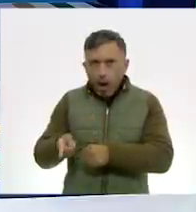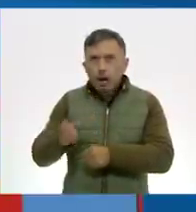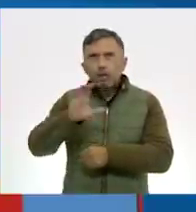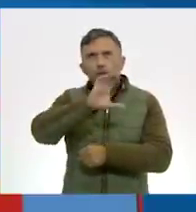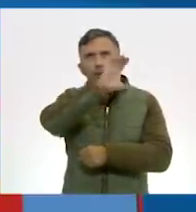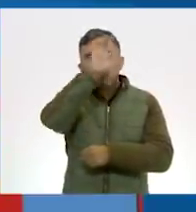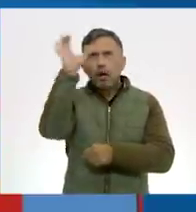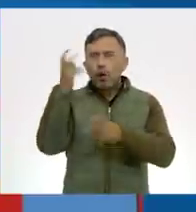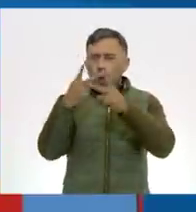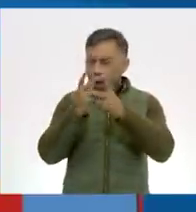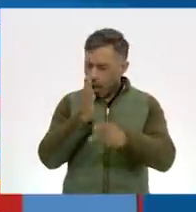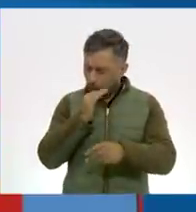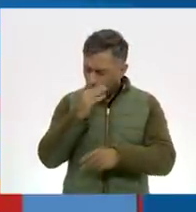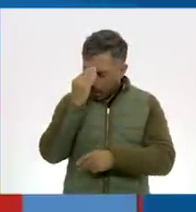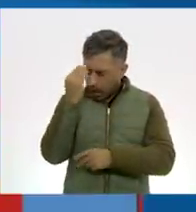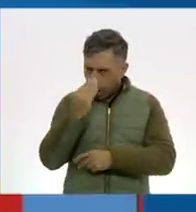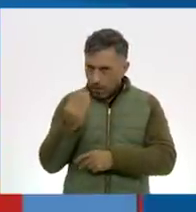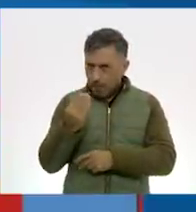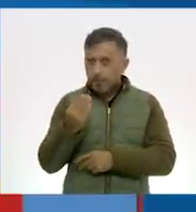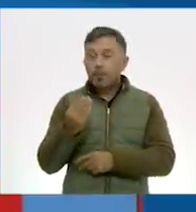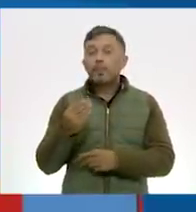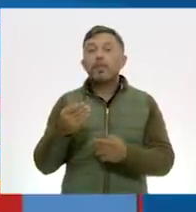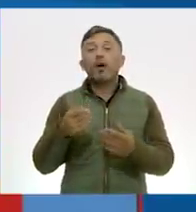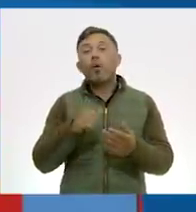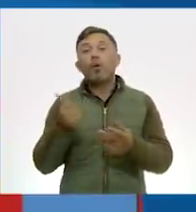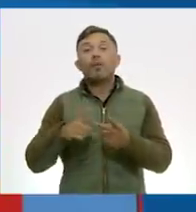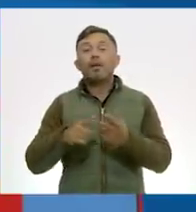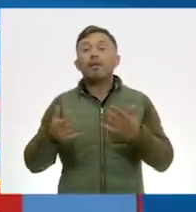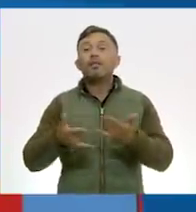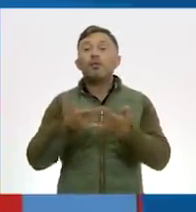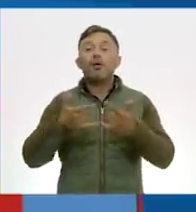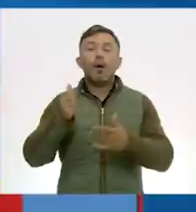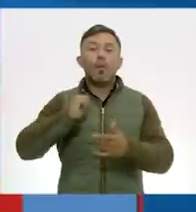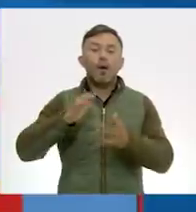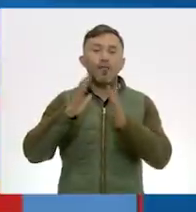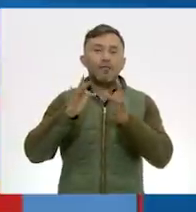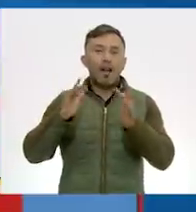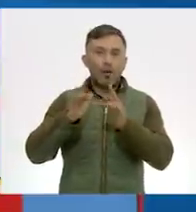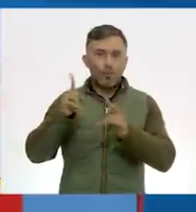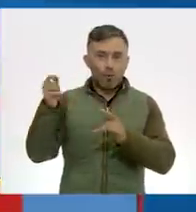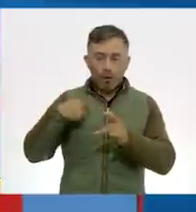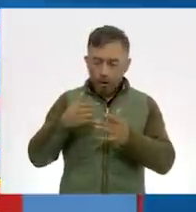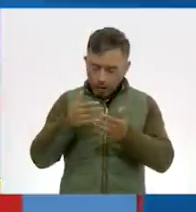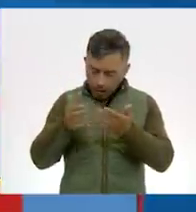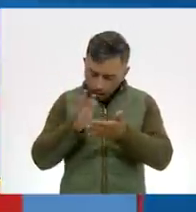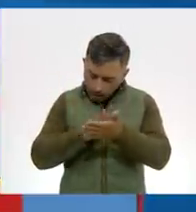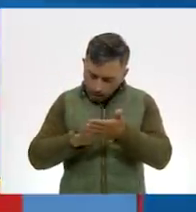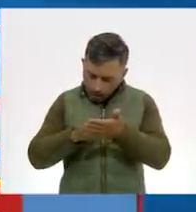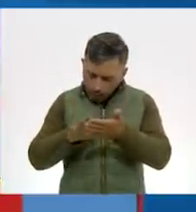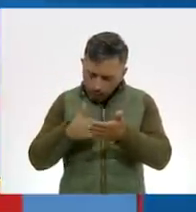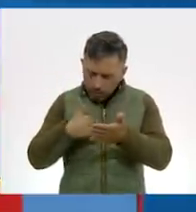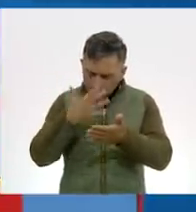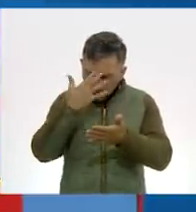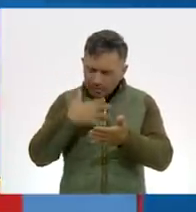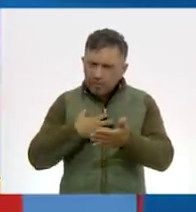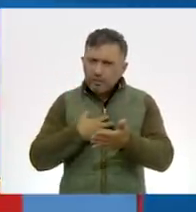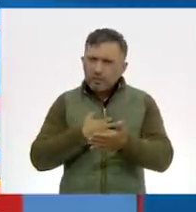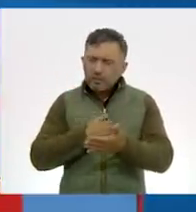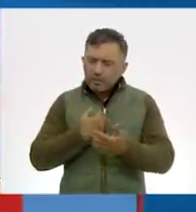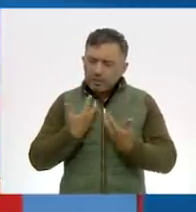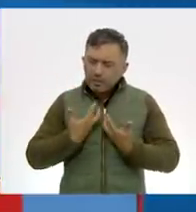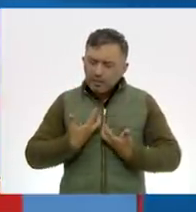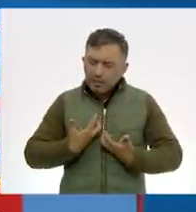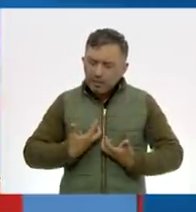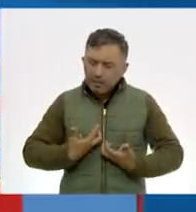cielo. Cierta historia de la guerra franco-prusiana me causó pesadumbre por la fatalidad que se abatió sobre